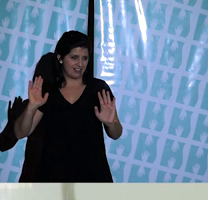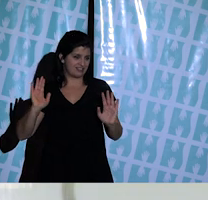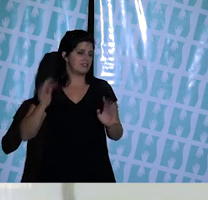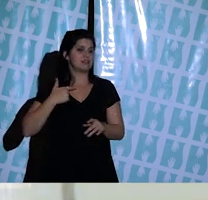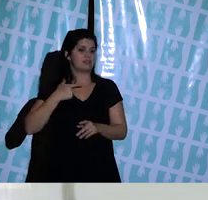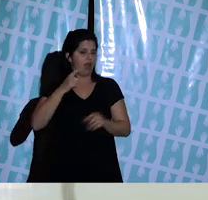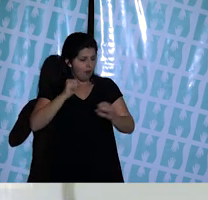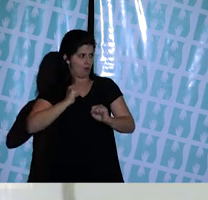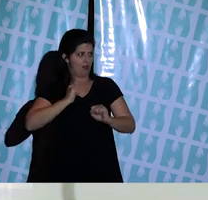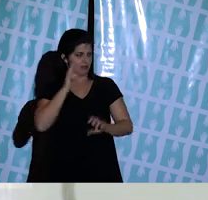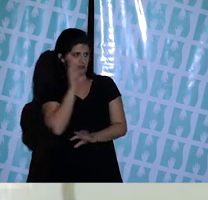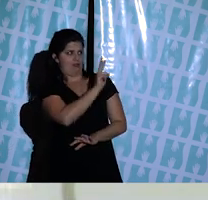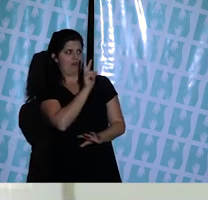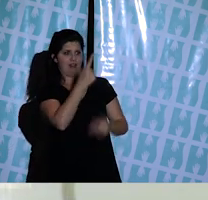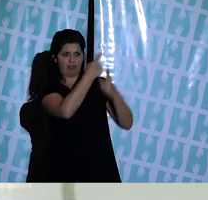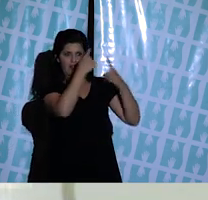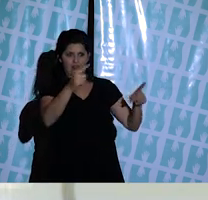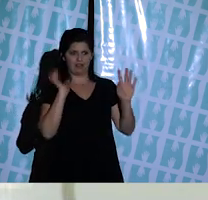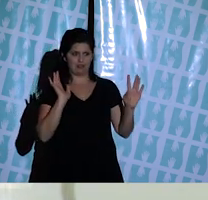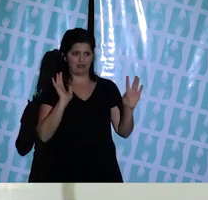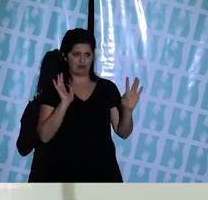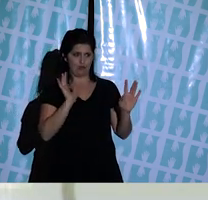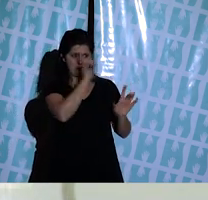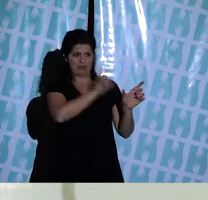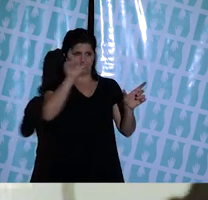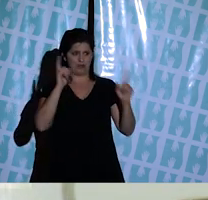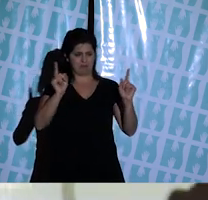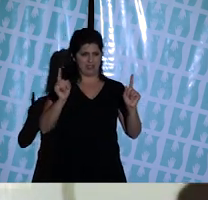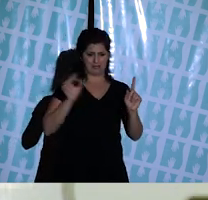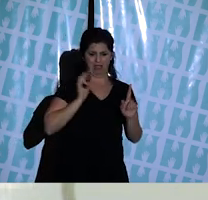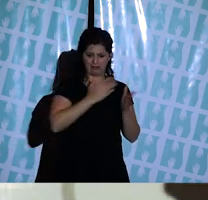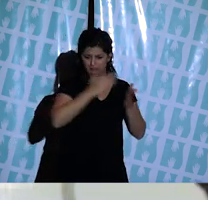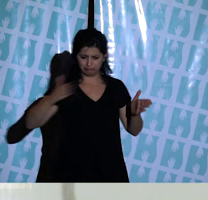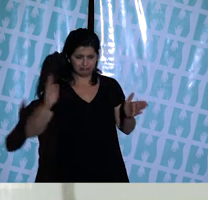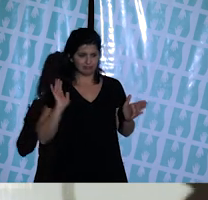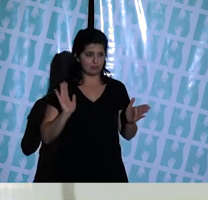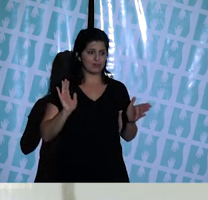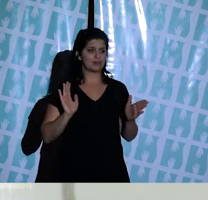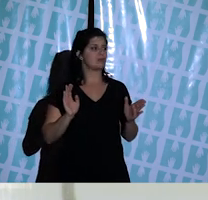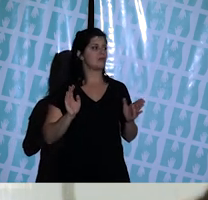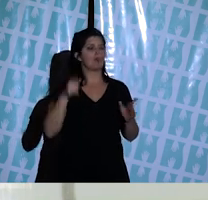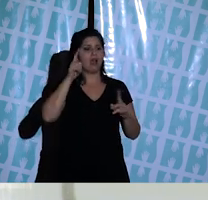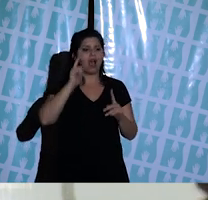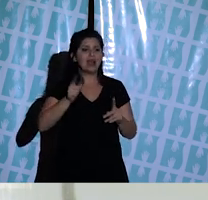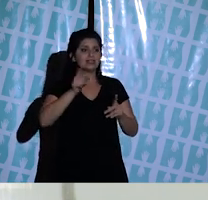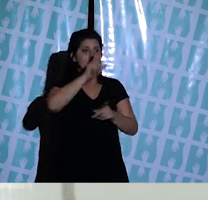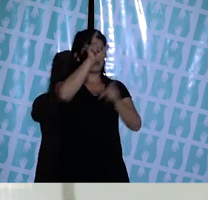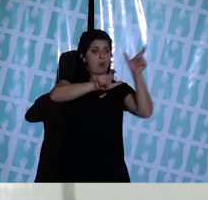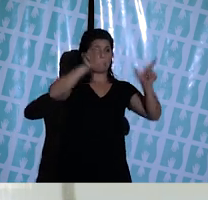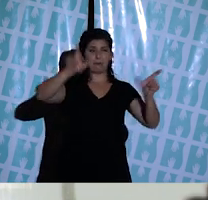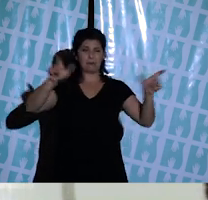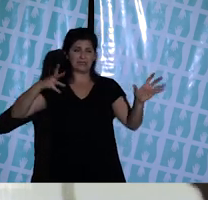ver esto. Y el impacto del resto de la población para empezar a tomar estos temas como temas de